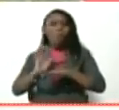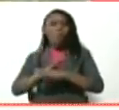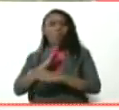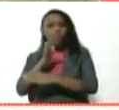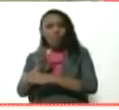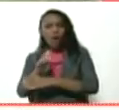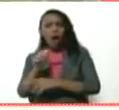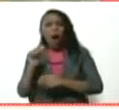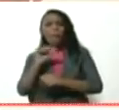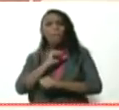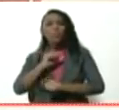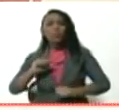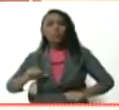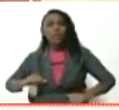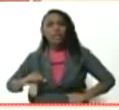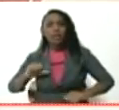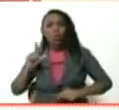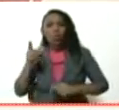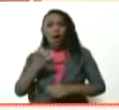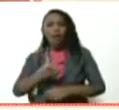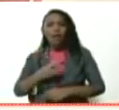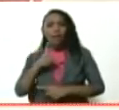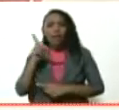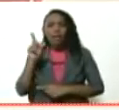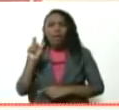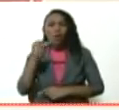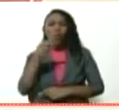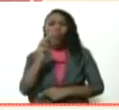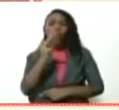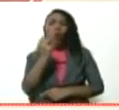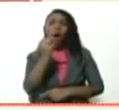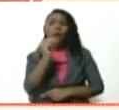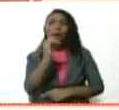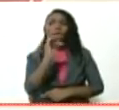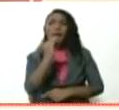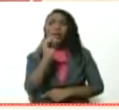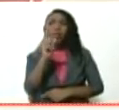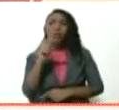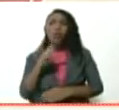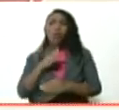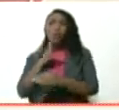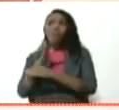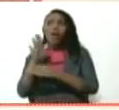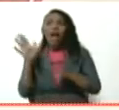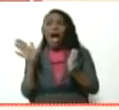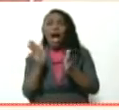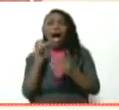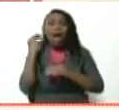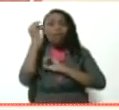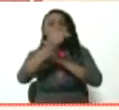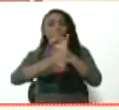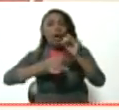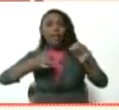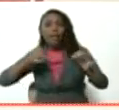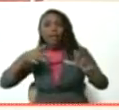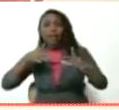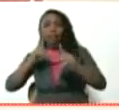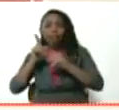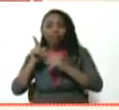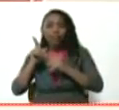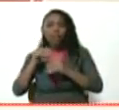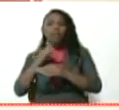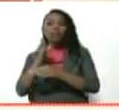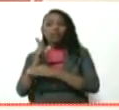Portuguesa una vez, a un alcalde de Guanarito, creo que era. Fui a Anzuate, el alcalde de Píritu.